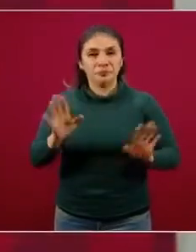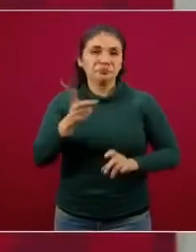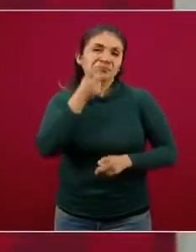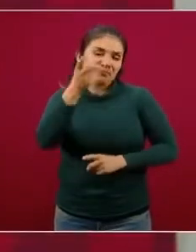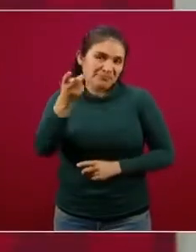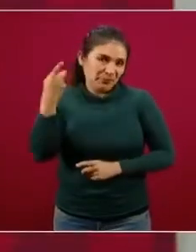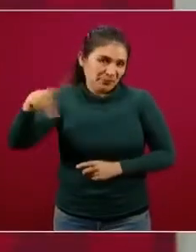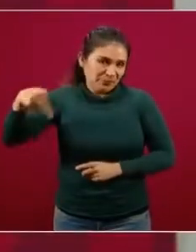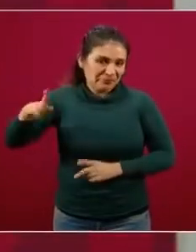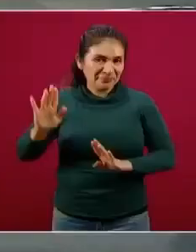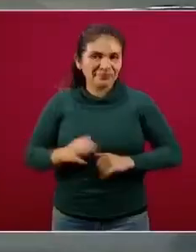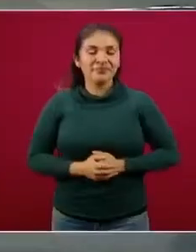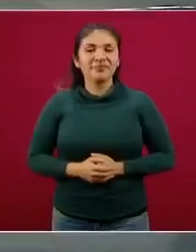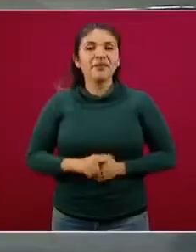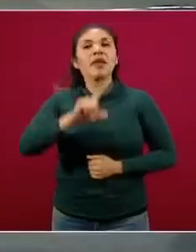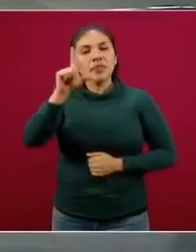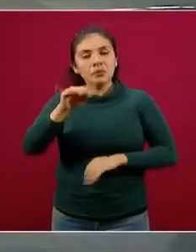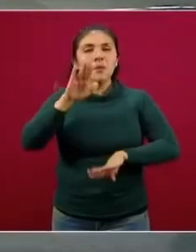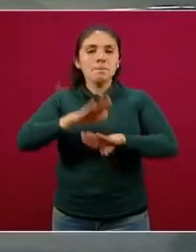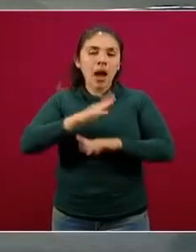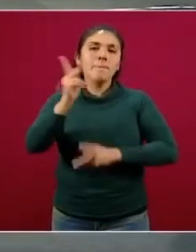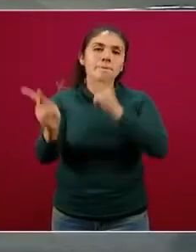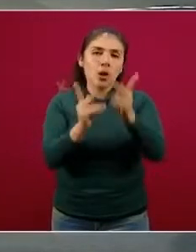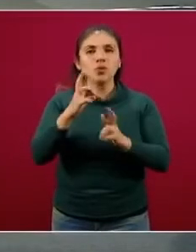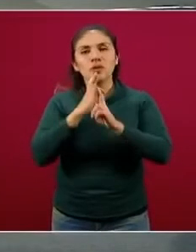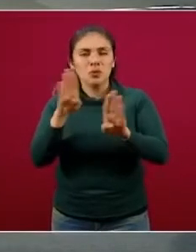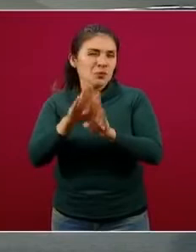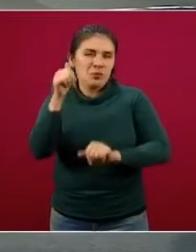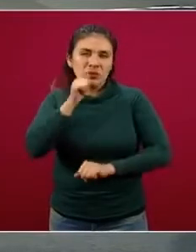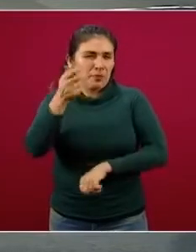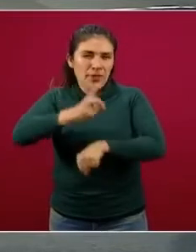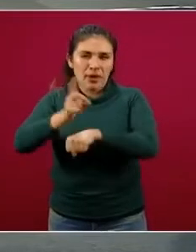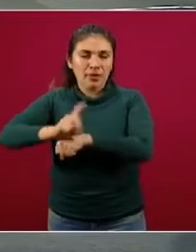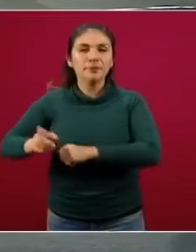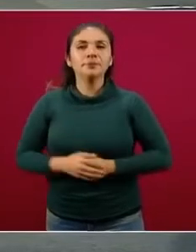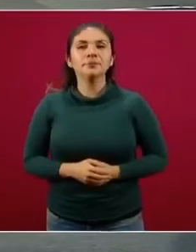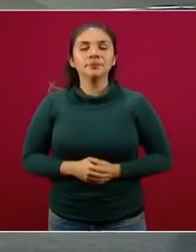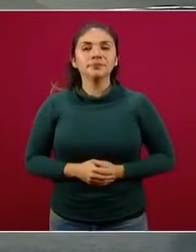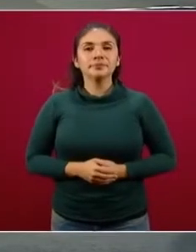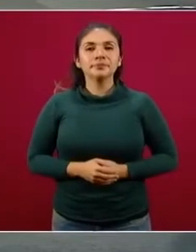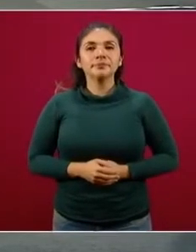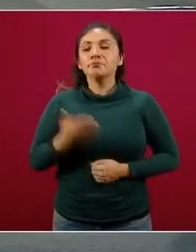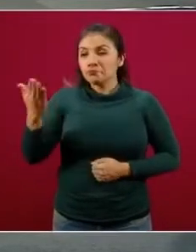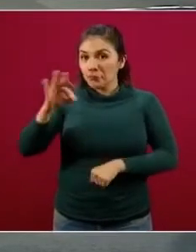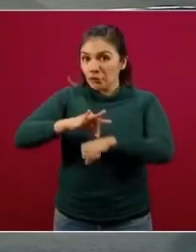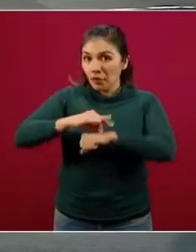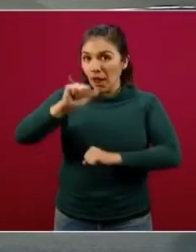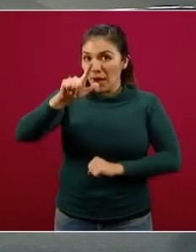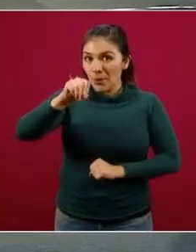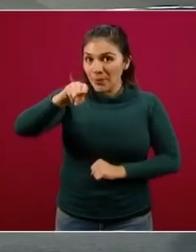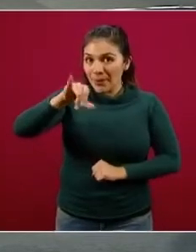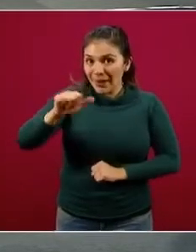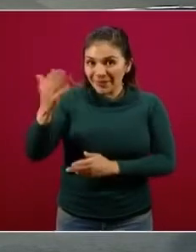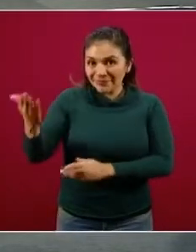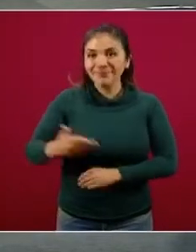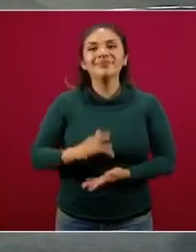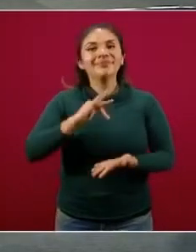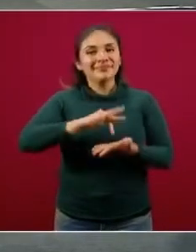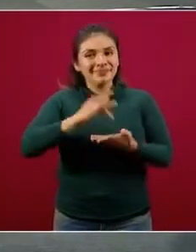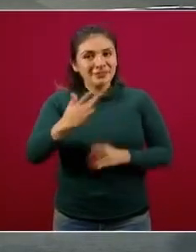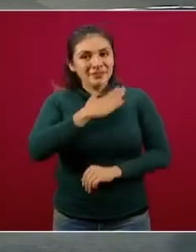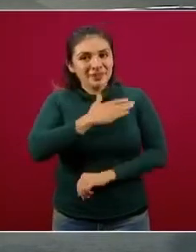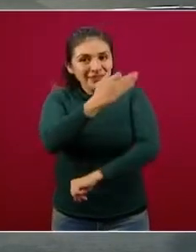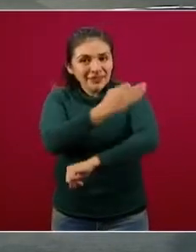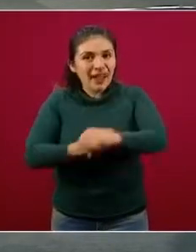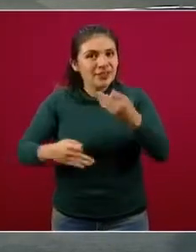él. Adelante, y luego preguntas y respuestas como siempre. Doctor Alomía, por favor. Gracias, señor secretario. Buenas tardes con todas y